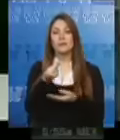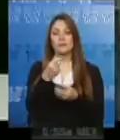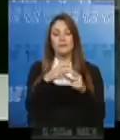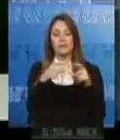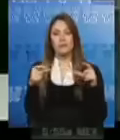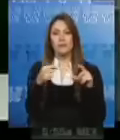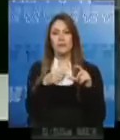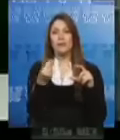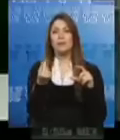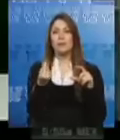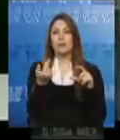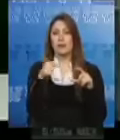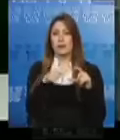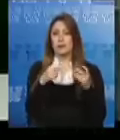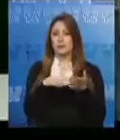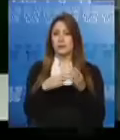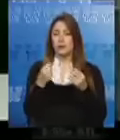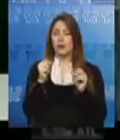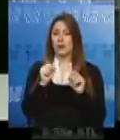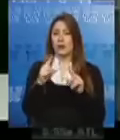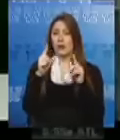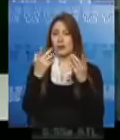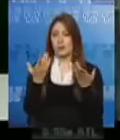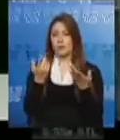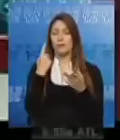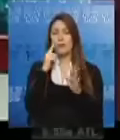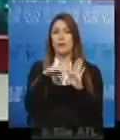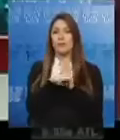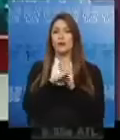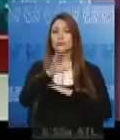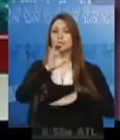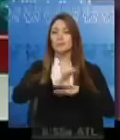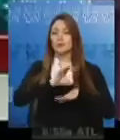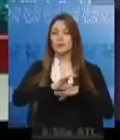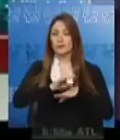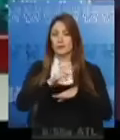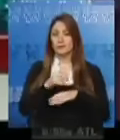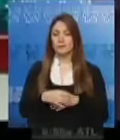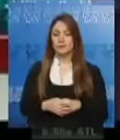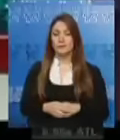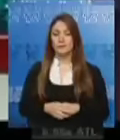billetes de la Federal Reserve y eso es altamente costoso para el Banco Central y para el pueblo ecuatoriano.